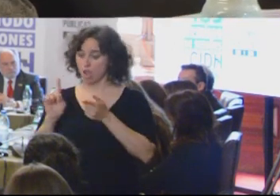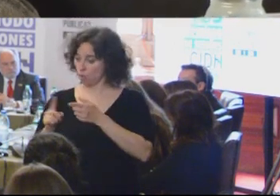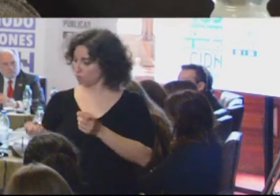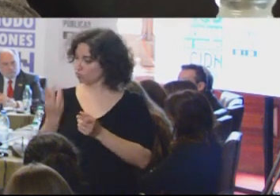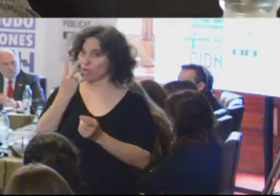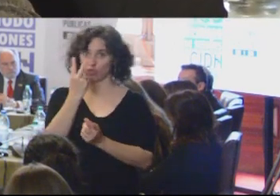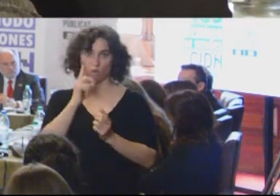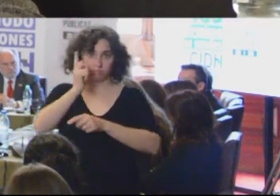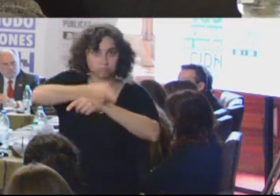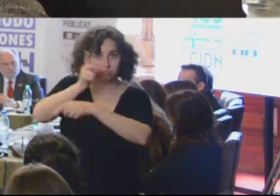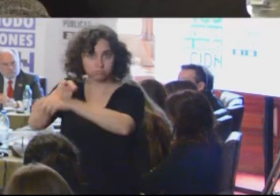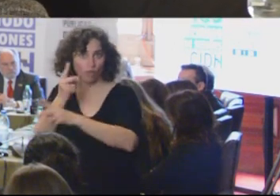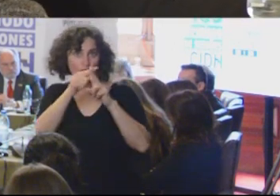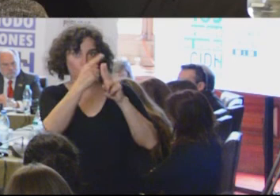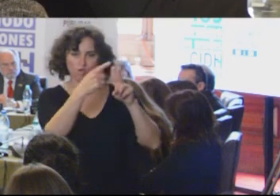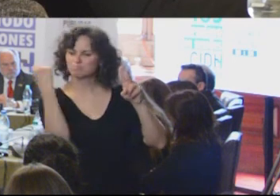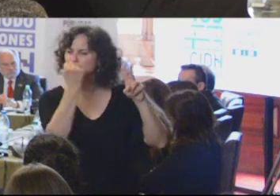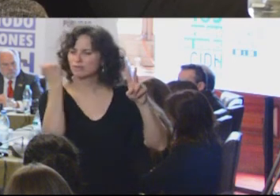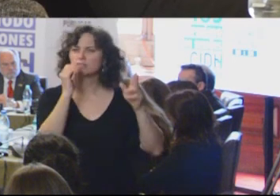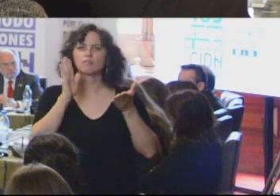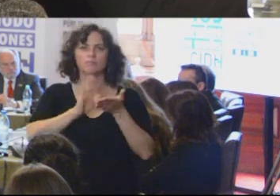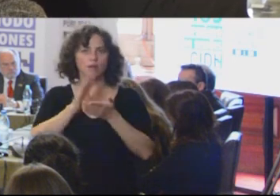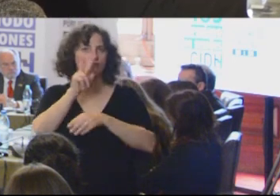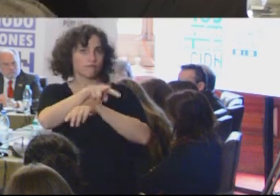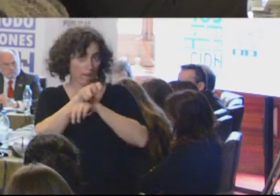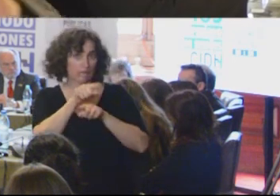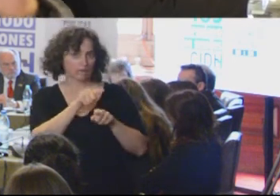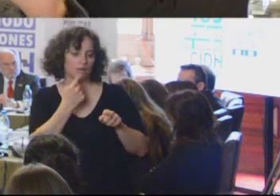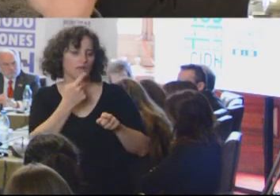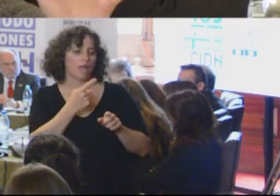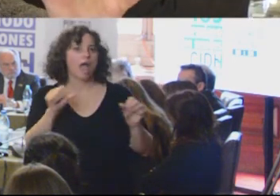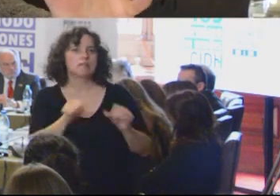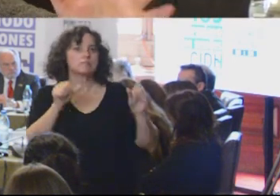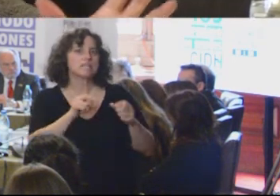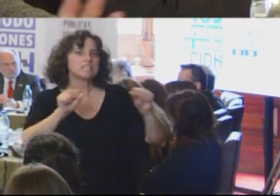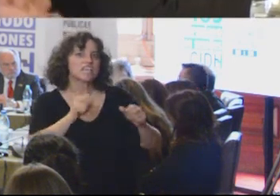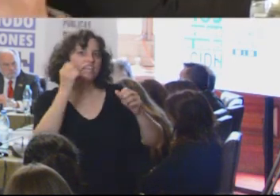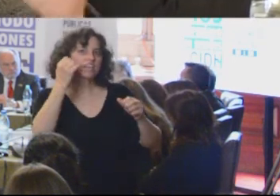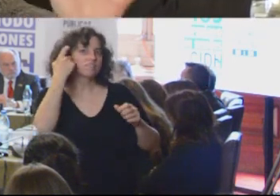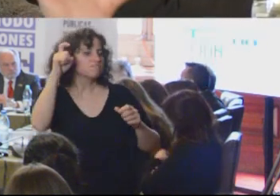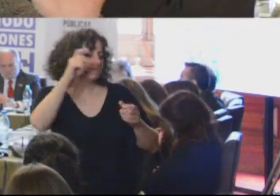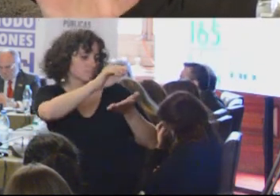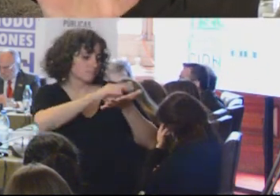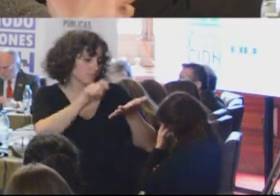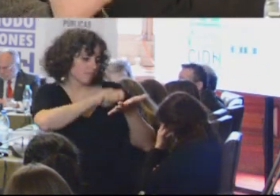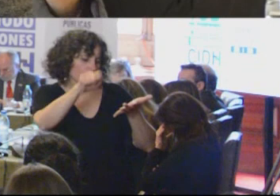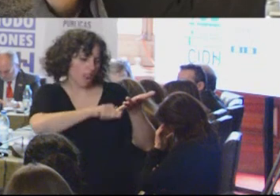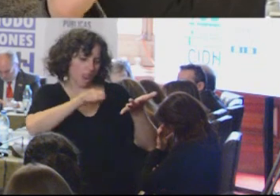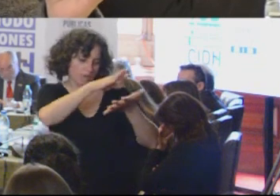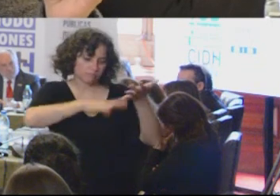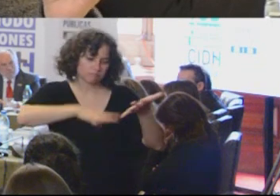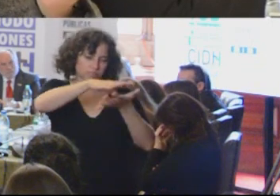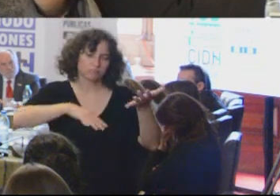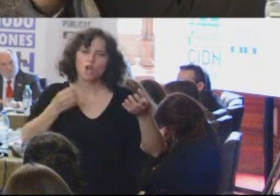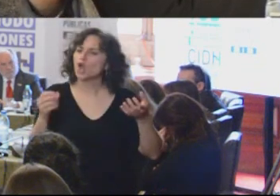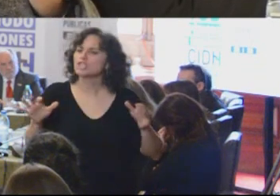mandatos específicos y contundentes para la fiscalía que la realización de unos inventarios donde se va a inventariar todo los hechos